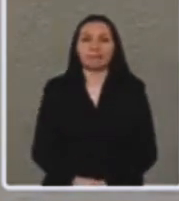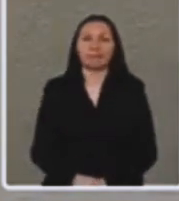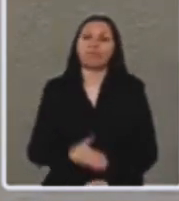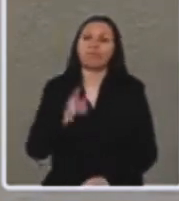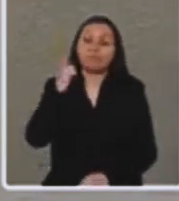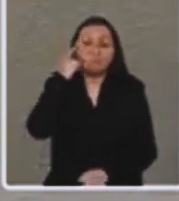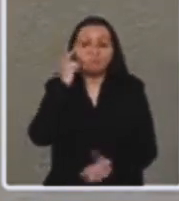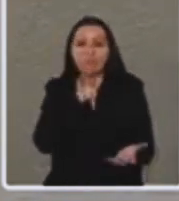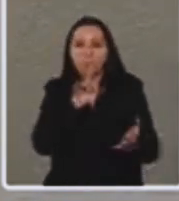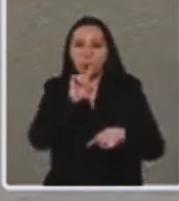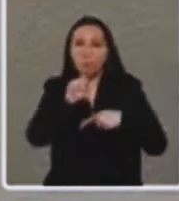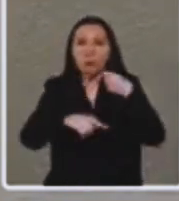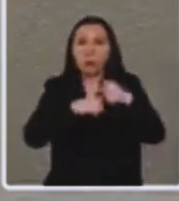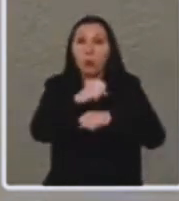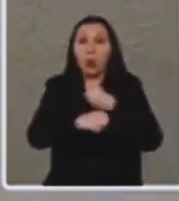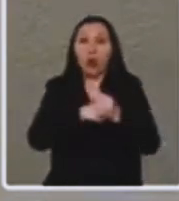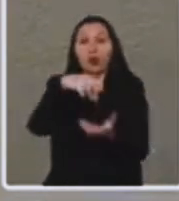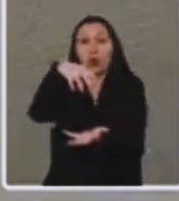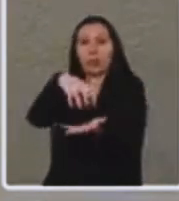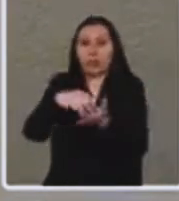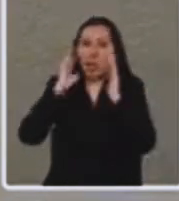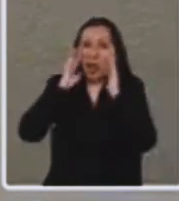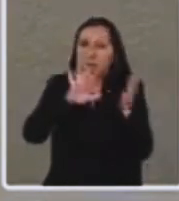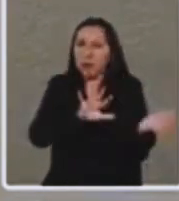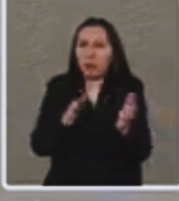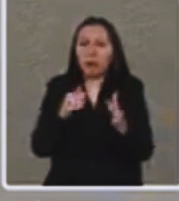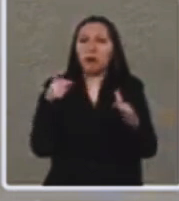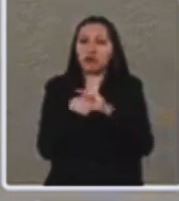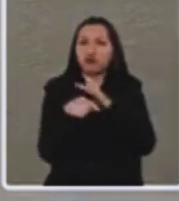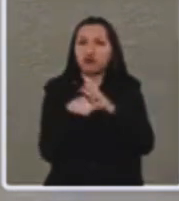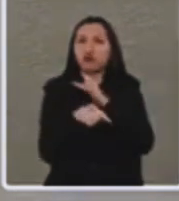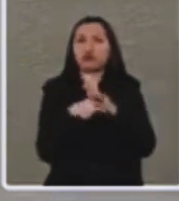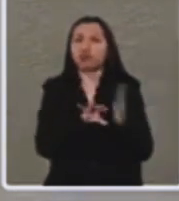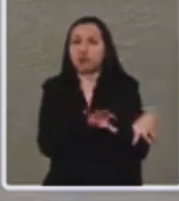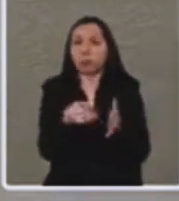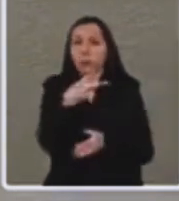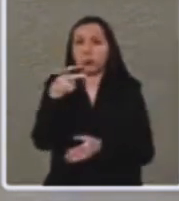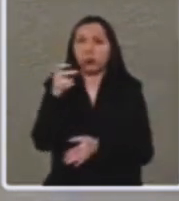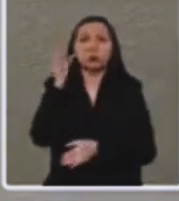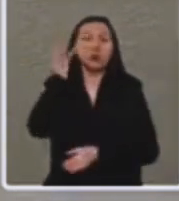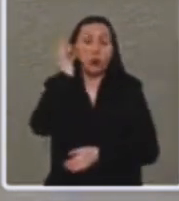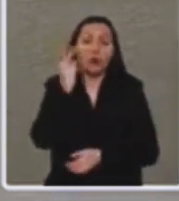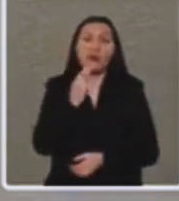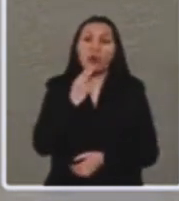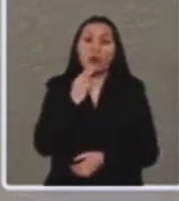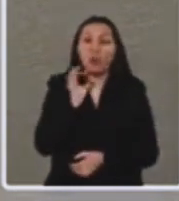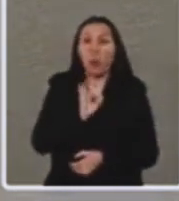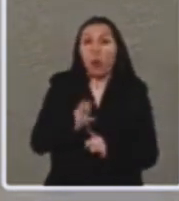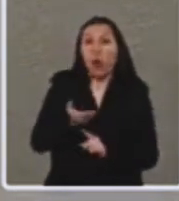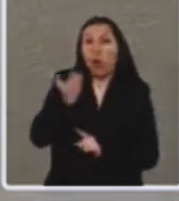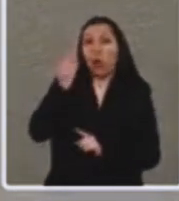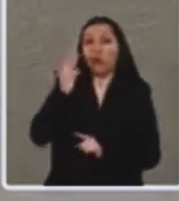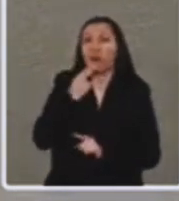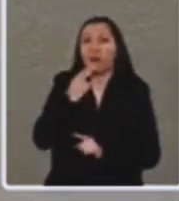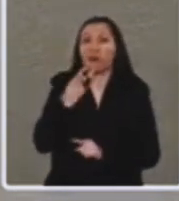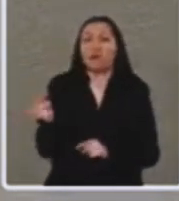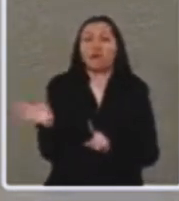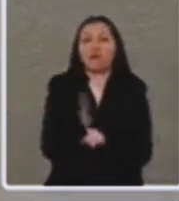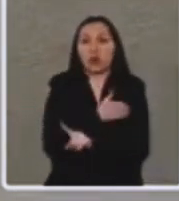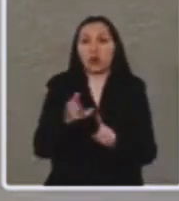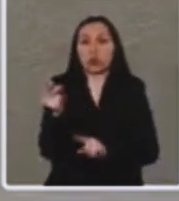Estimamos que durante el próximo año este centro va a atender a cerca de 200 mujeres que viven o han vivido violencia